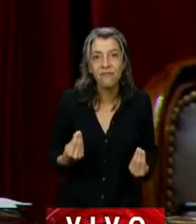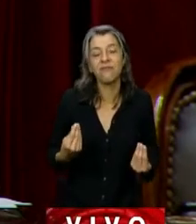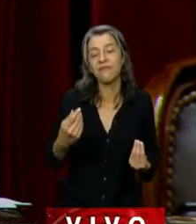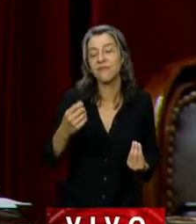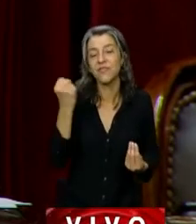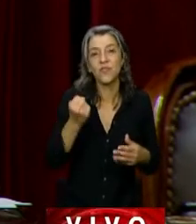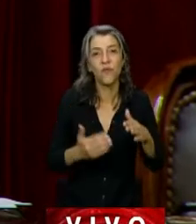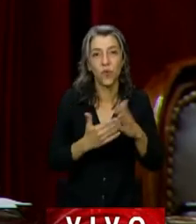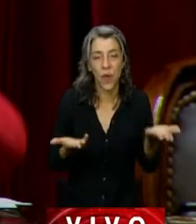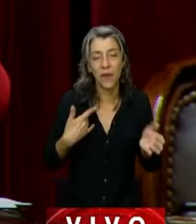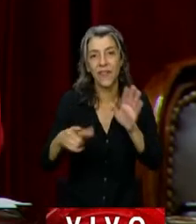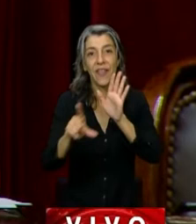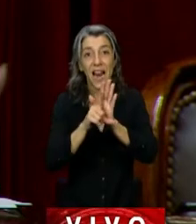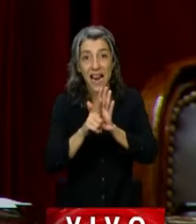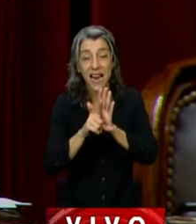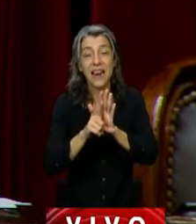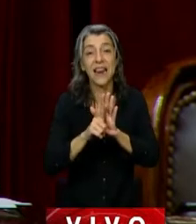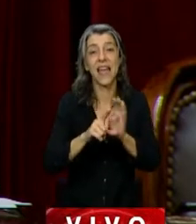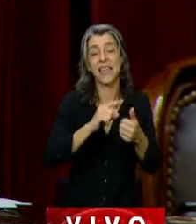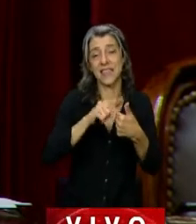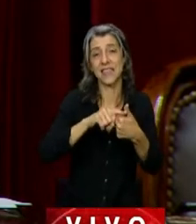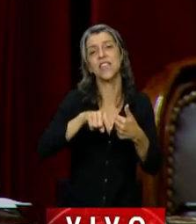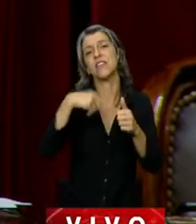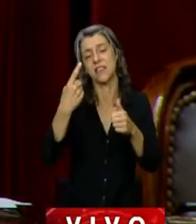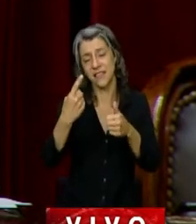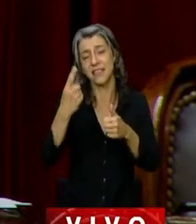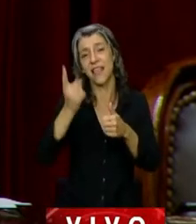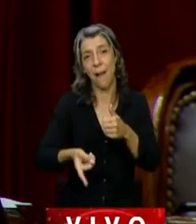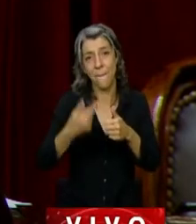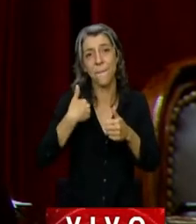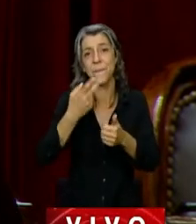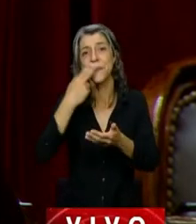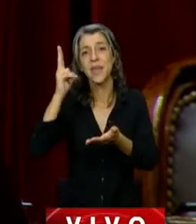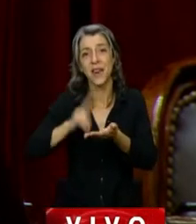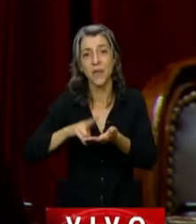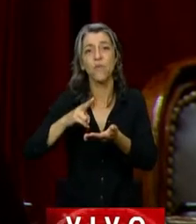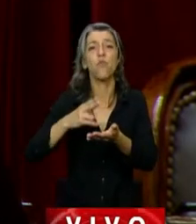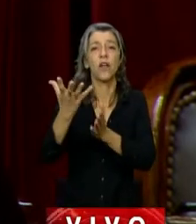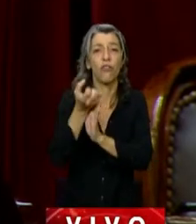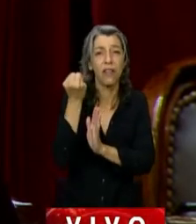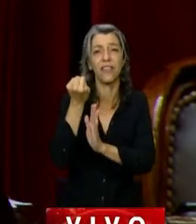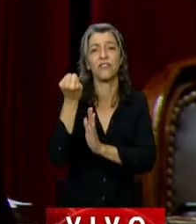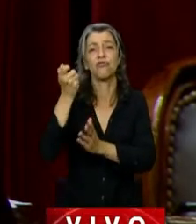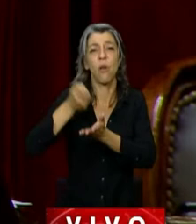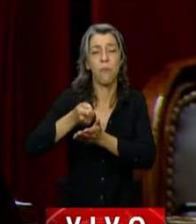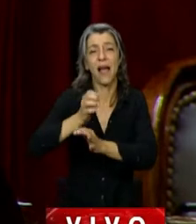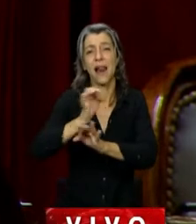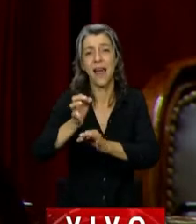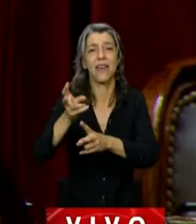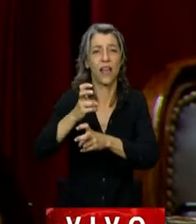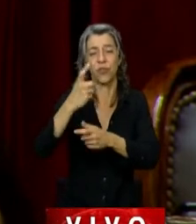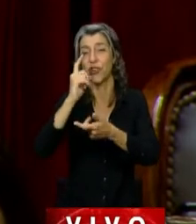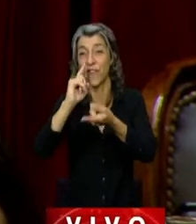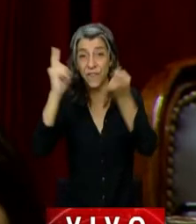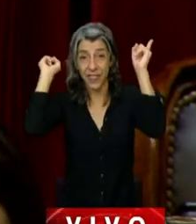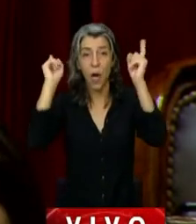ley 19.640 y las exenciones impositivas que tiene Tierra del Fuego no son un gasto para la Argentina, son una inversión